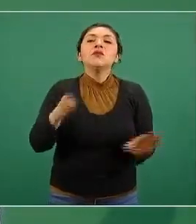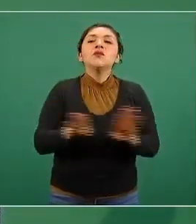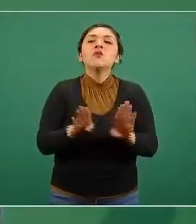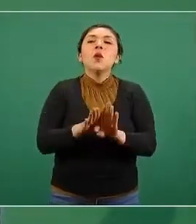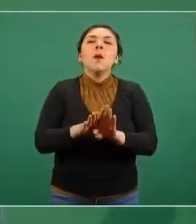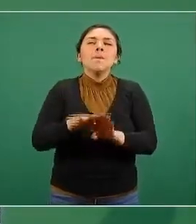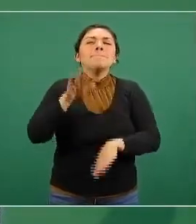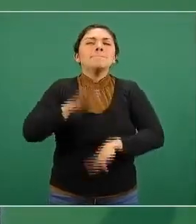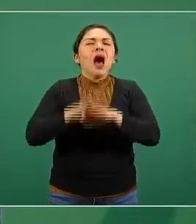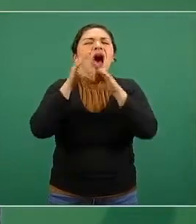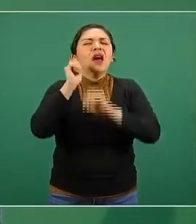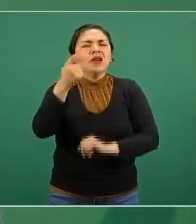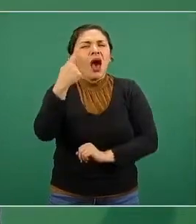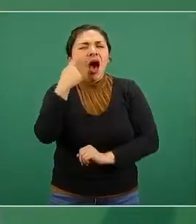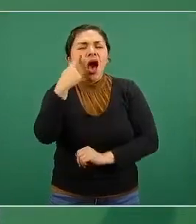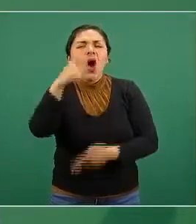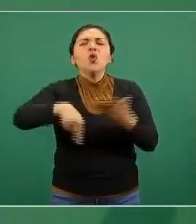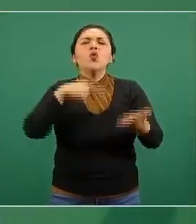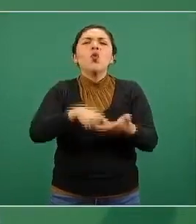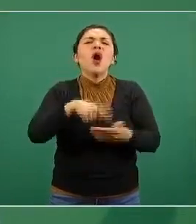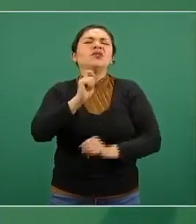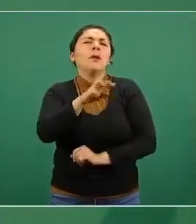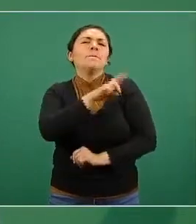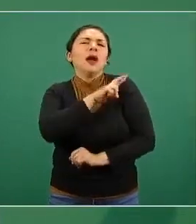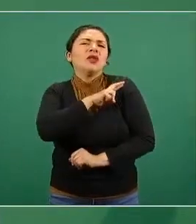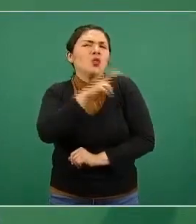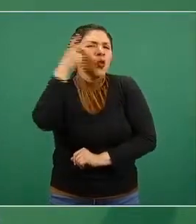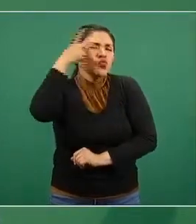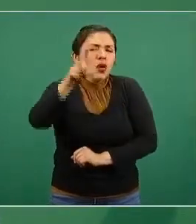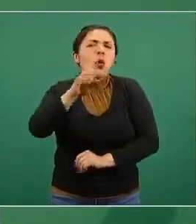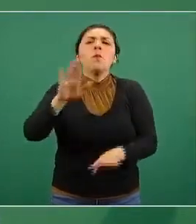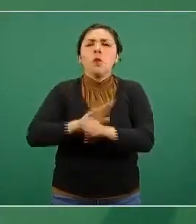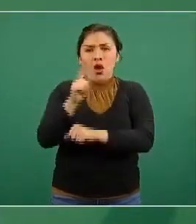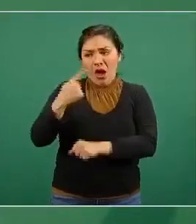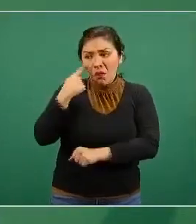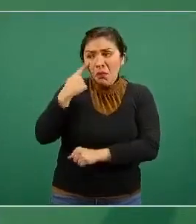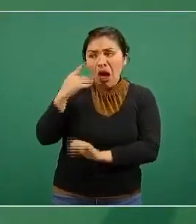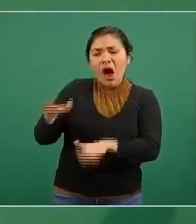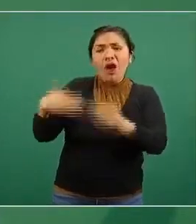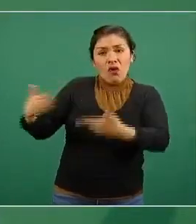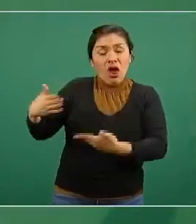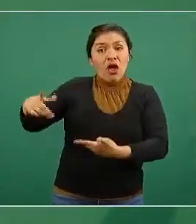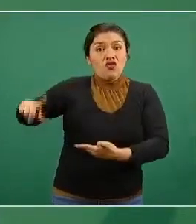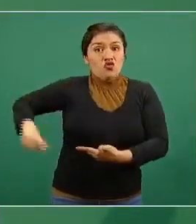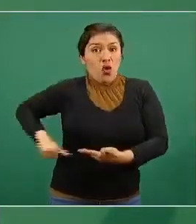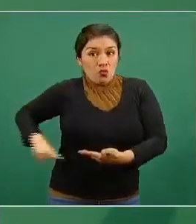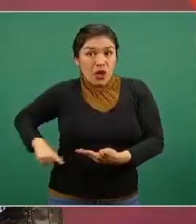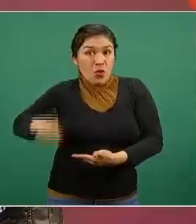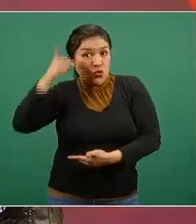sobre todo privados, dado que los espacios públicos normalmente es la misma autoridad